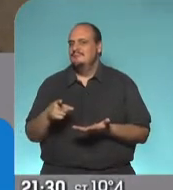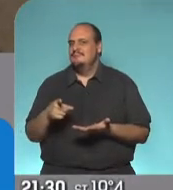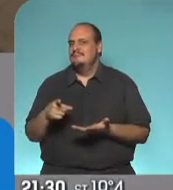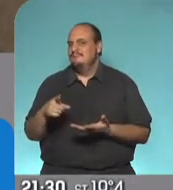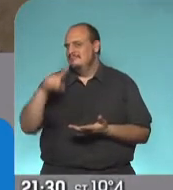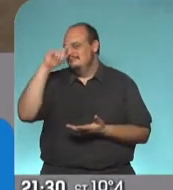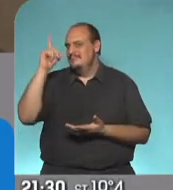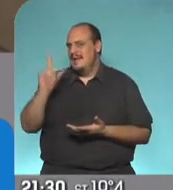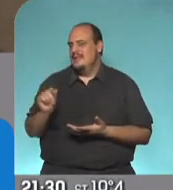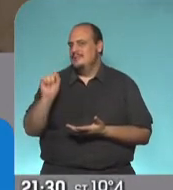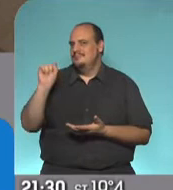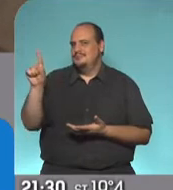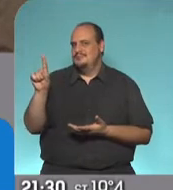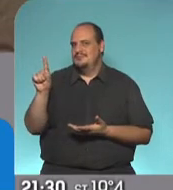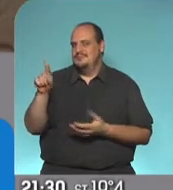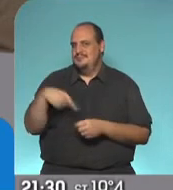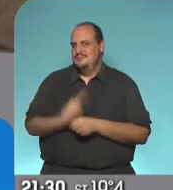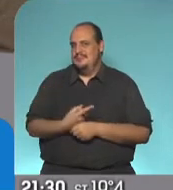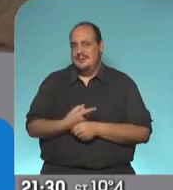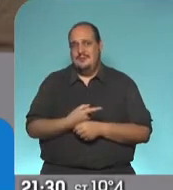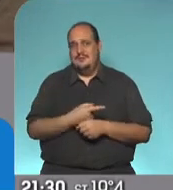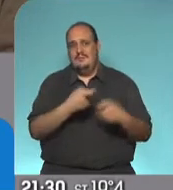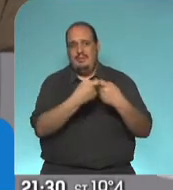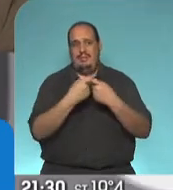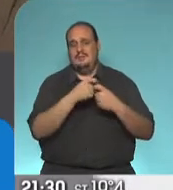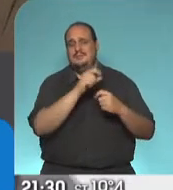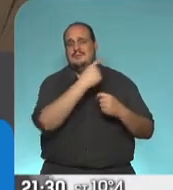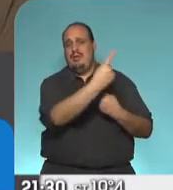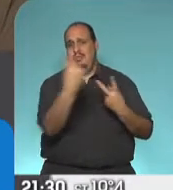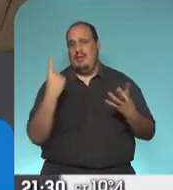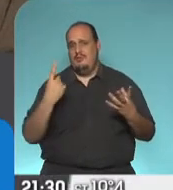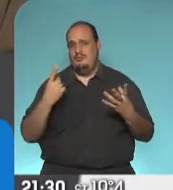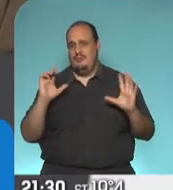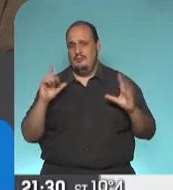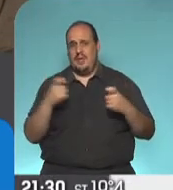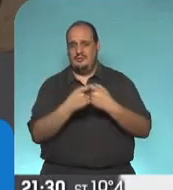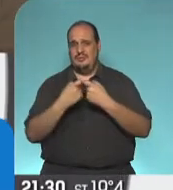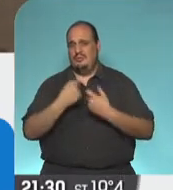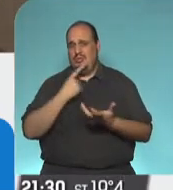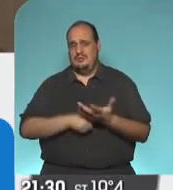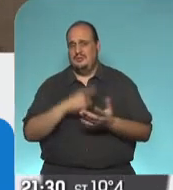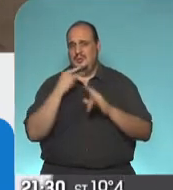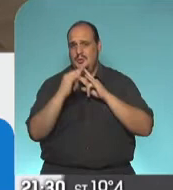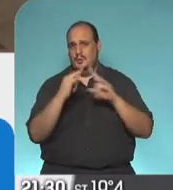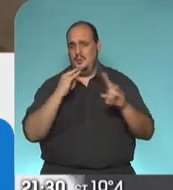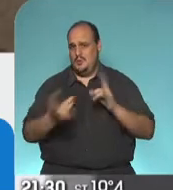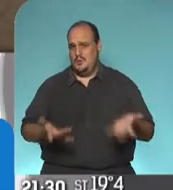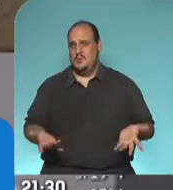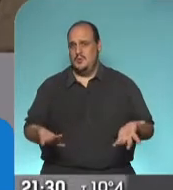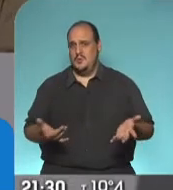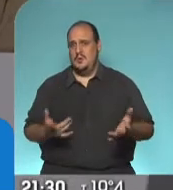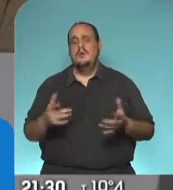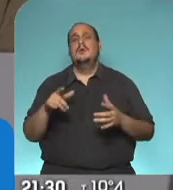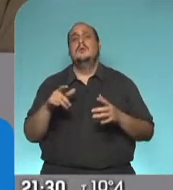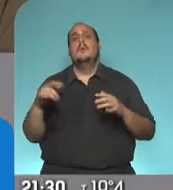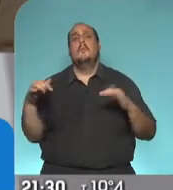estado nacional es un inicio que tiene que tomar cada una de las federaciones claramente cada una de las federaciones o asociaciones son son quienes determinan quiénes deciden dónde